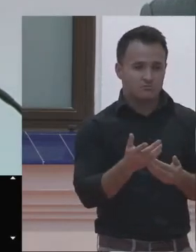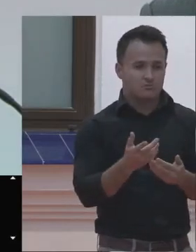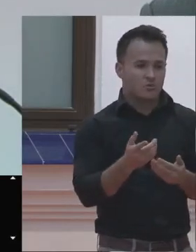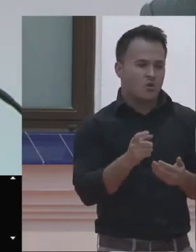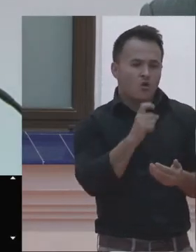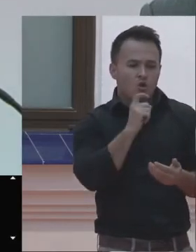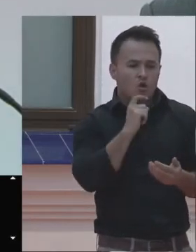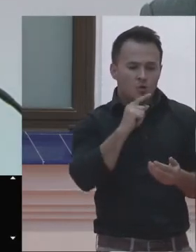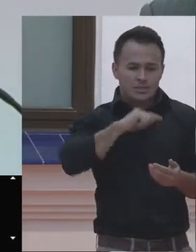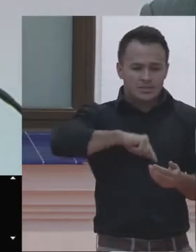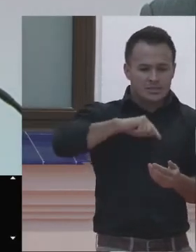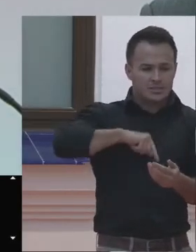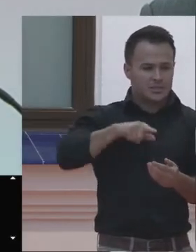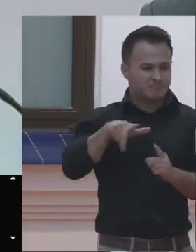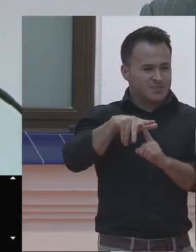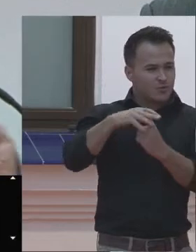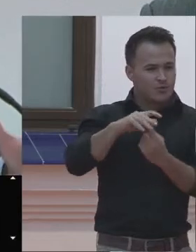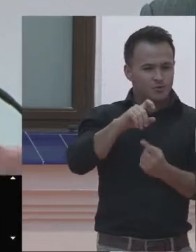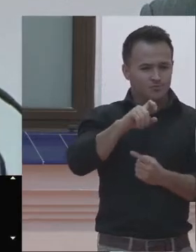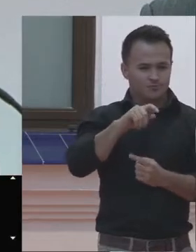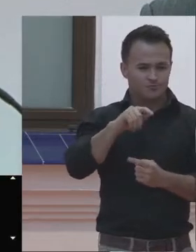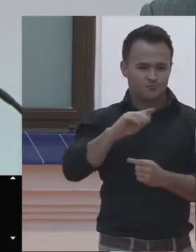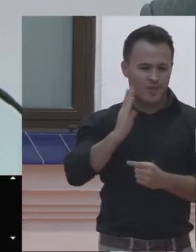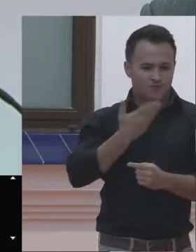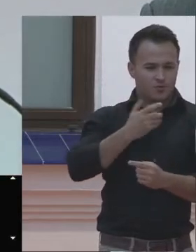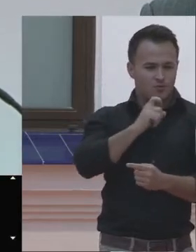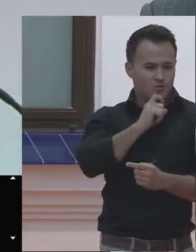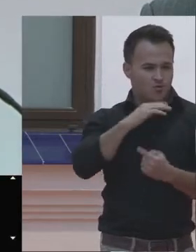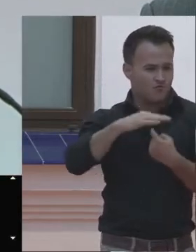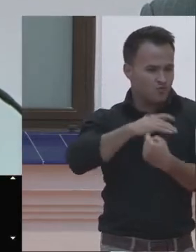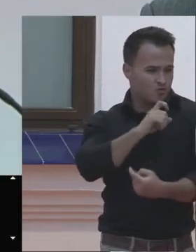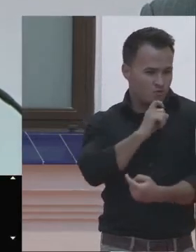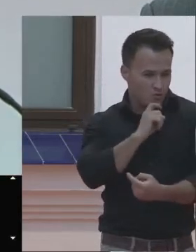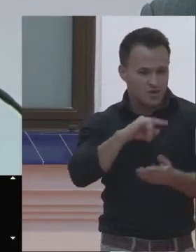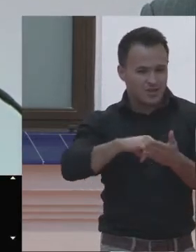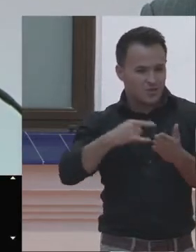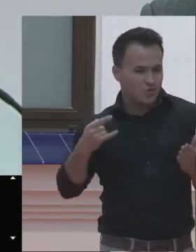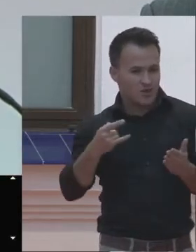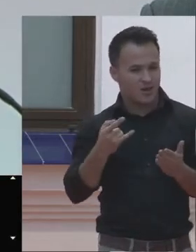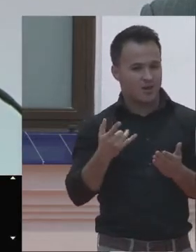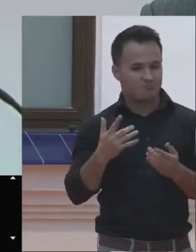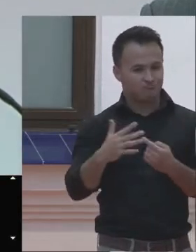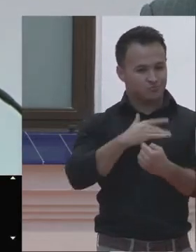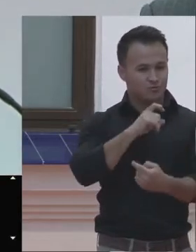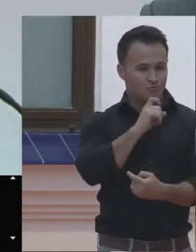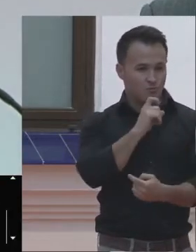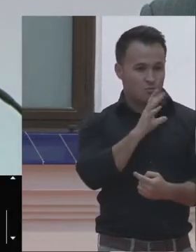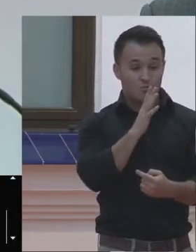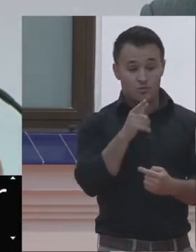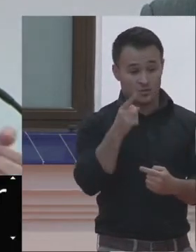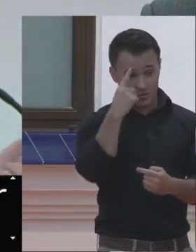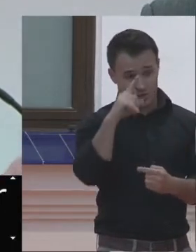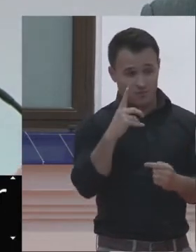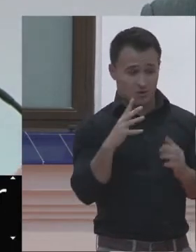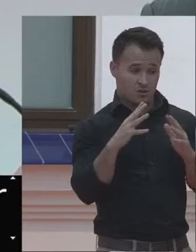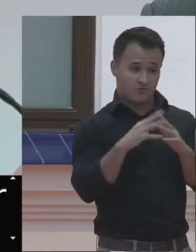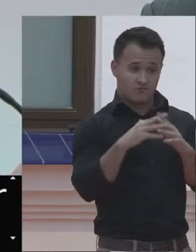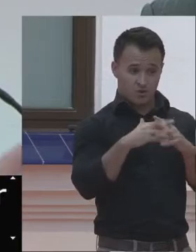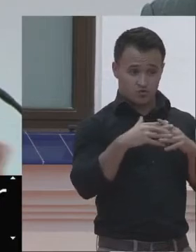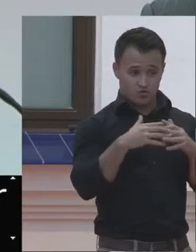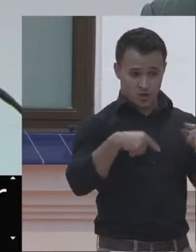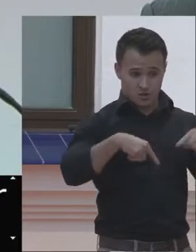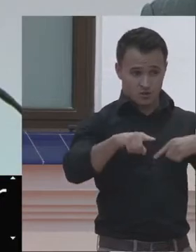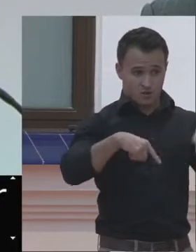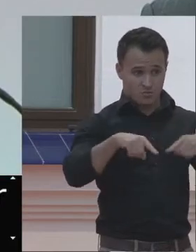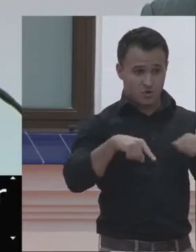esa situación, ¿no? Porque la tecnología, y no quiero tampoco pensar que los que están gestionando esas infraestructuras sientan también frustración